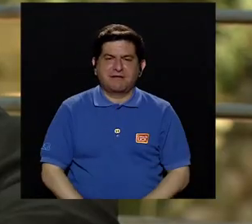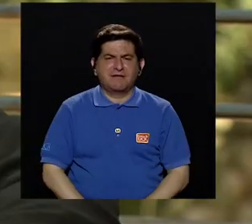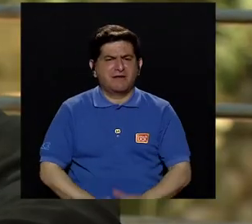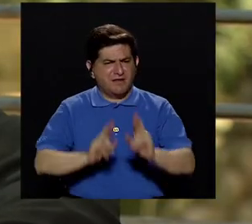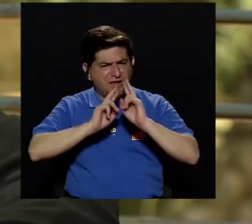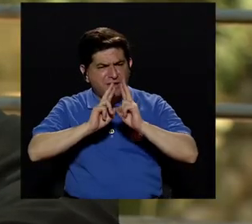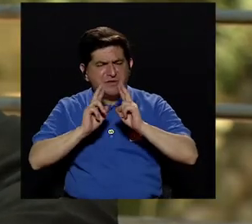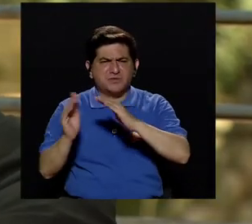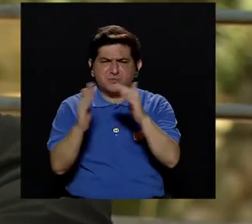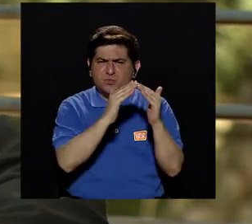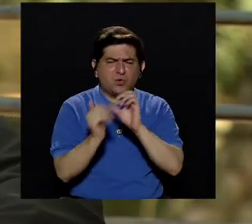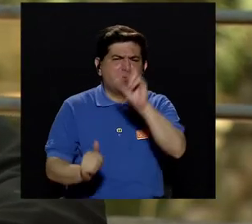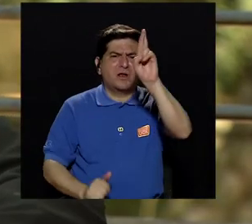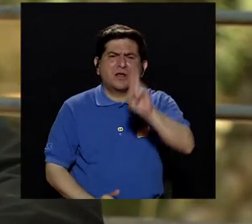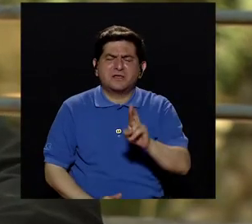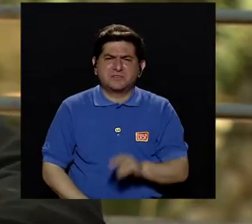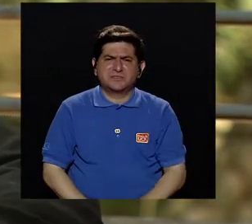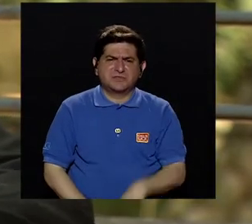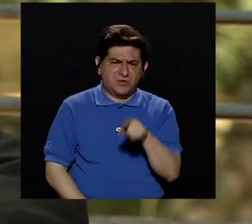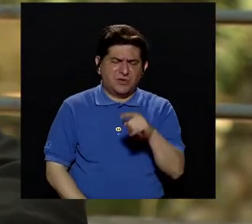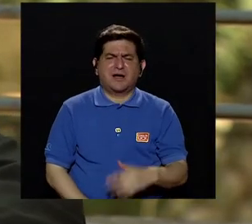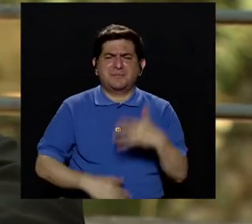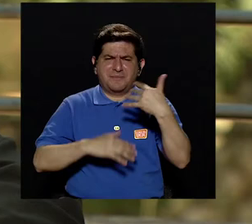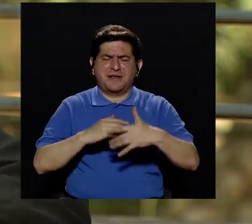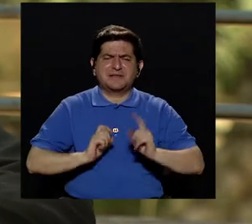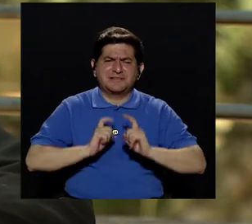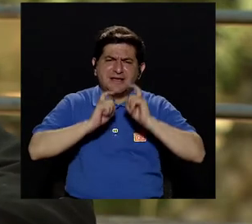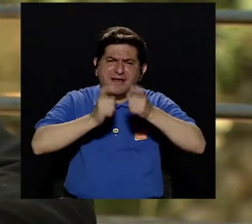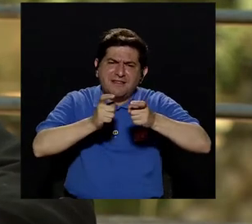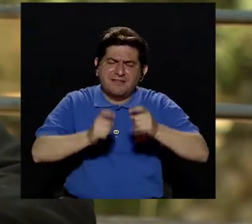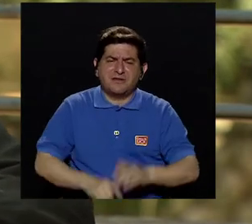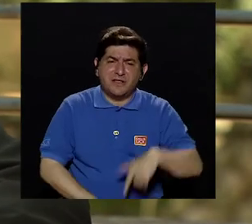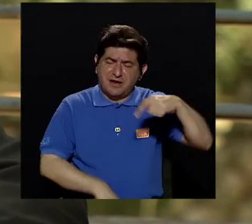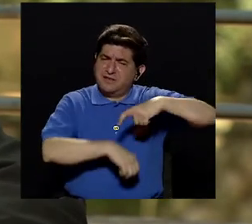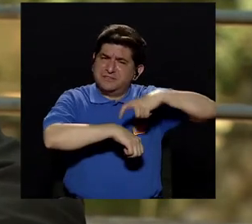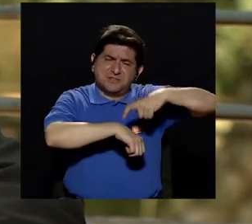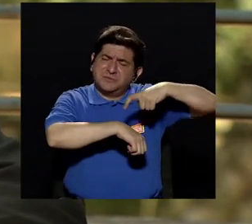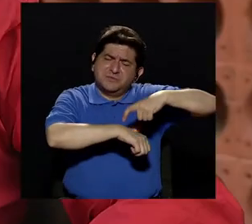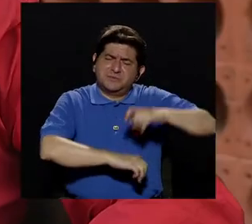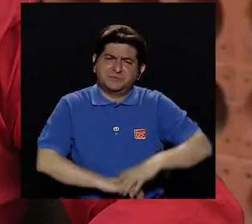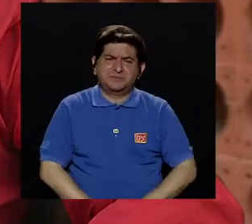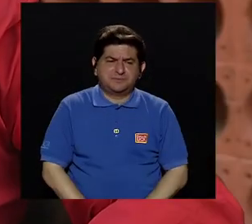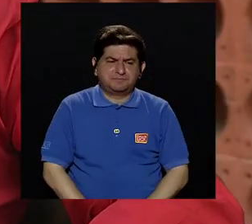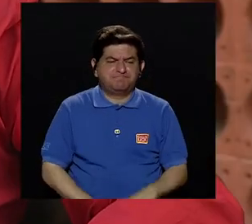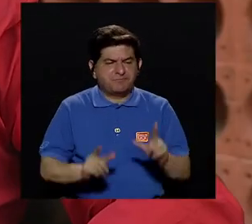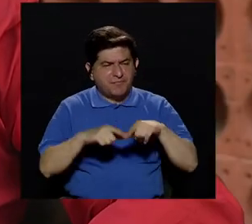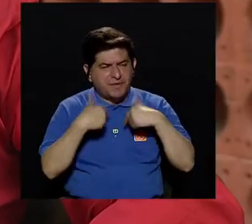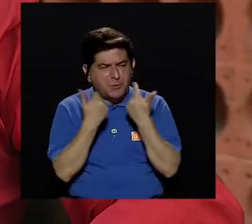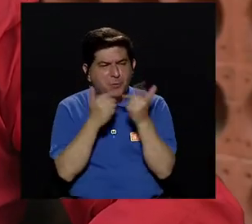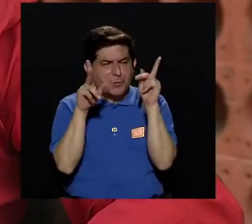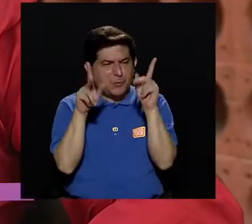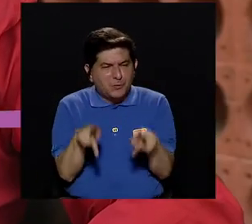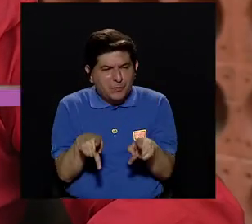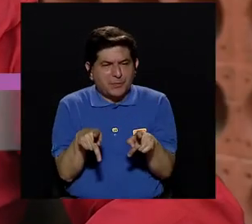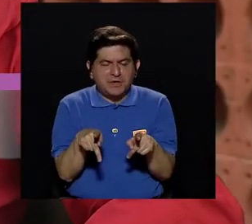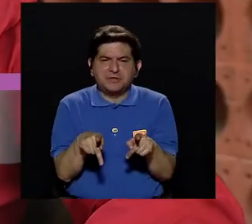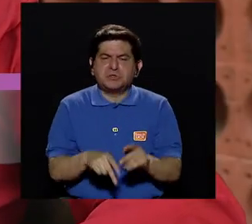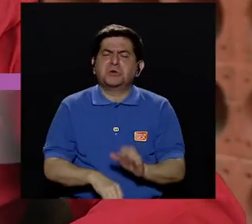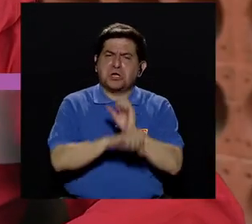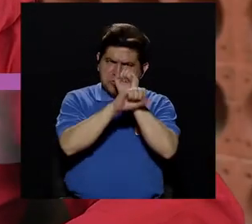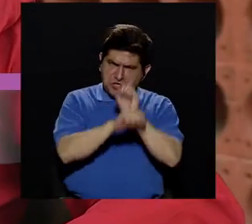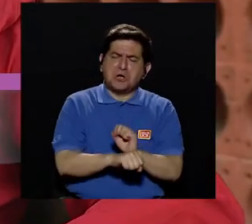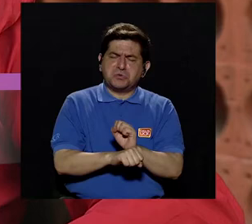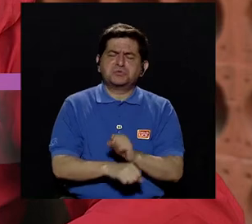es la respuesta de la población costarricense ante la donación de sangre hoy en día, doctor? Hay un grupo de personas que están